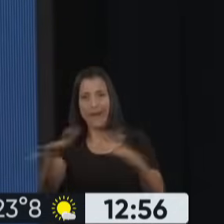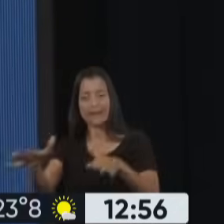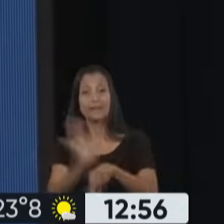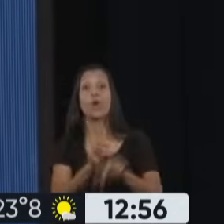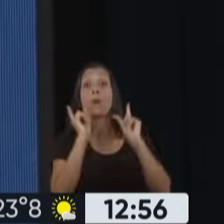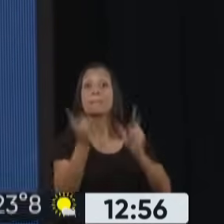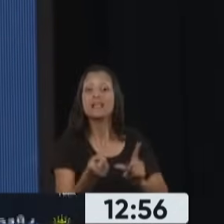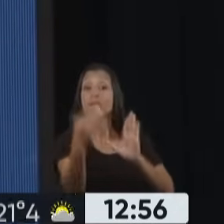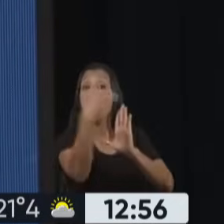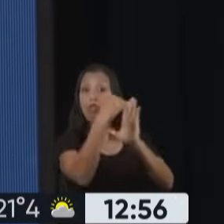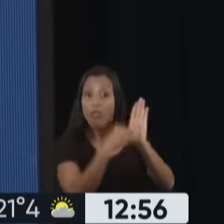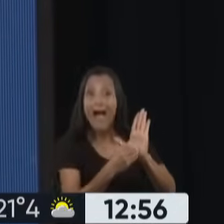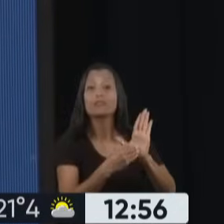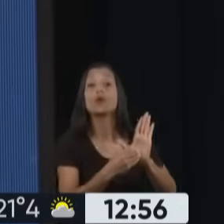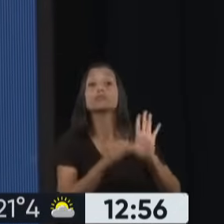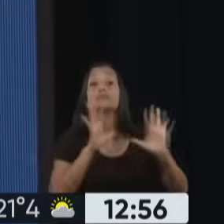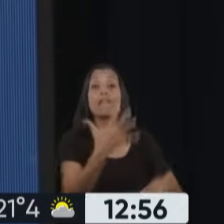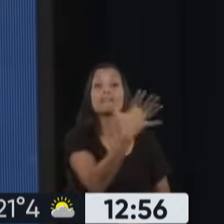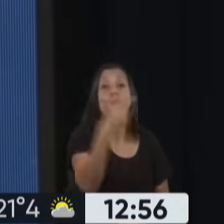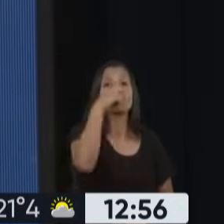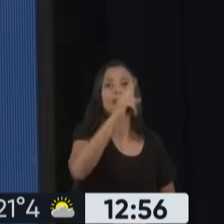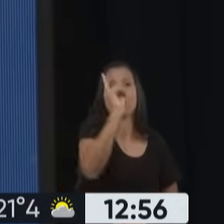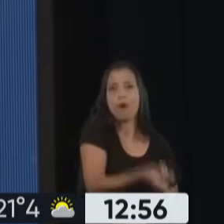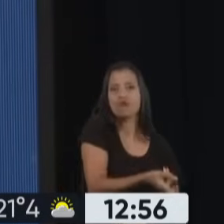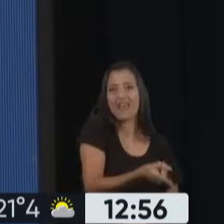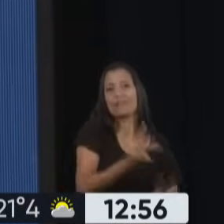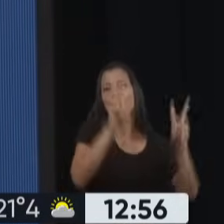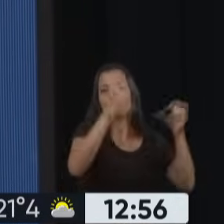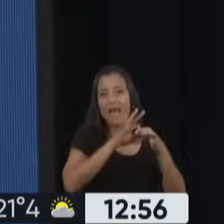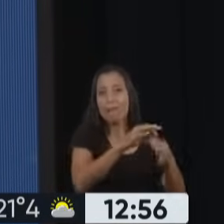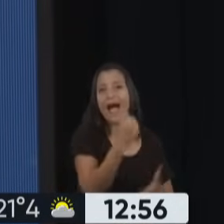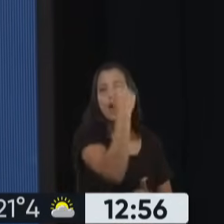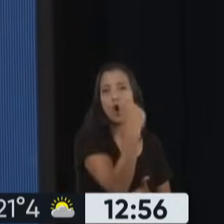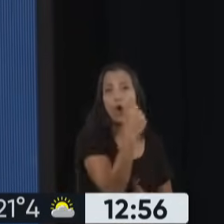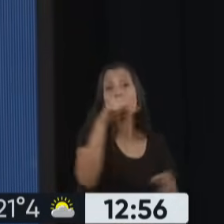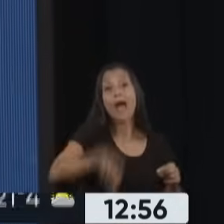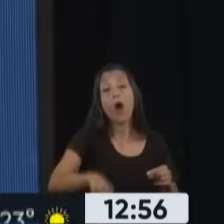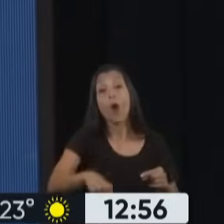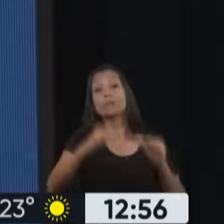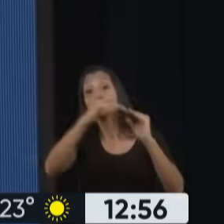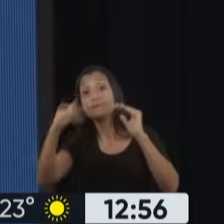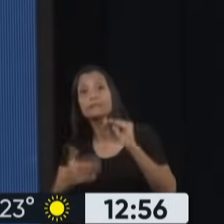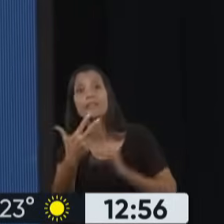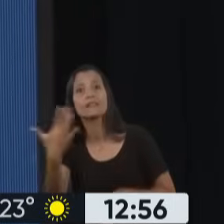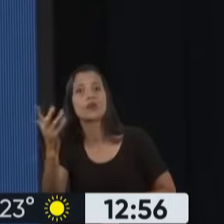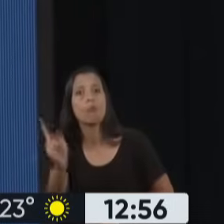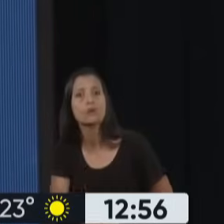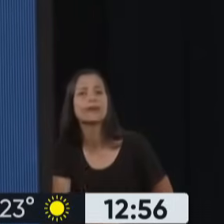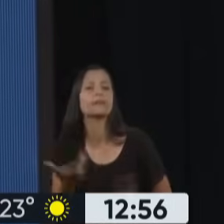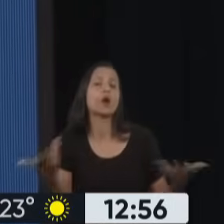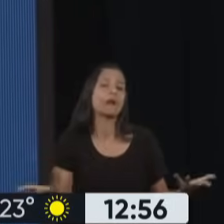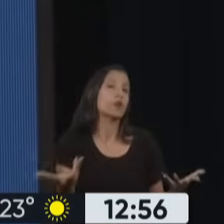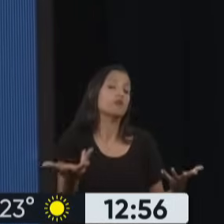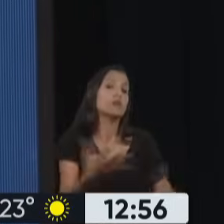cuando sinceramos la economía saltó al 57%, hoy está en el 35%. Quiere decir